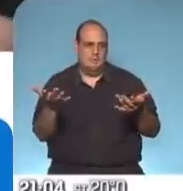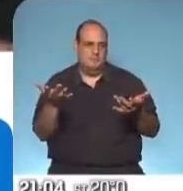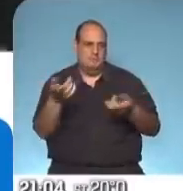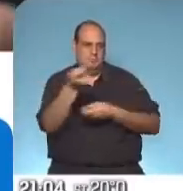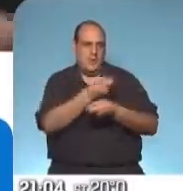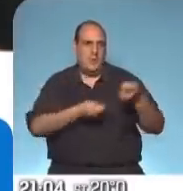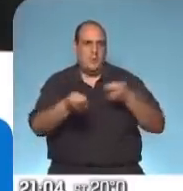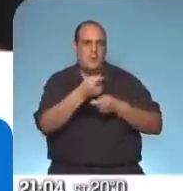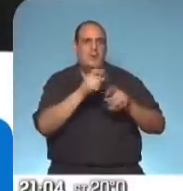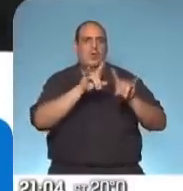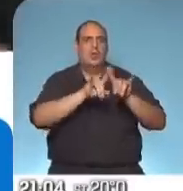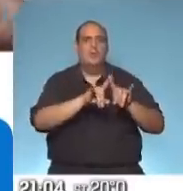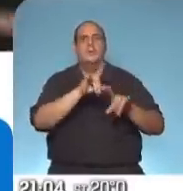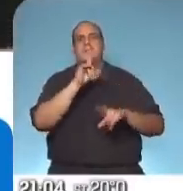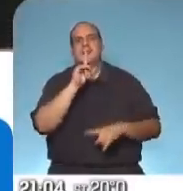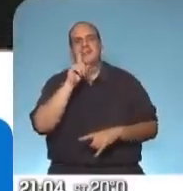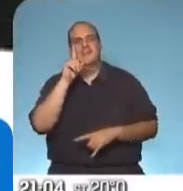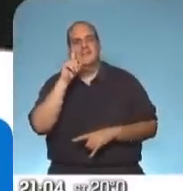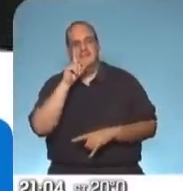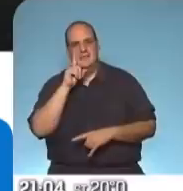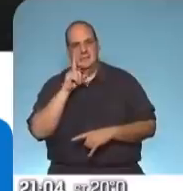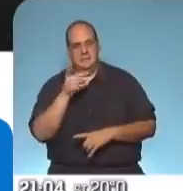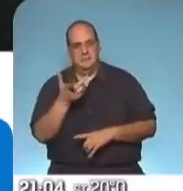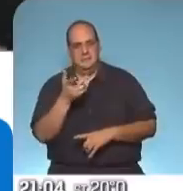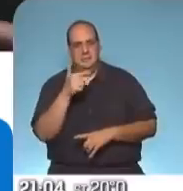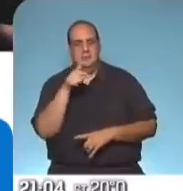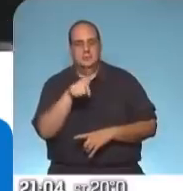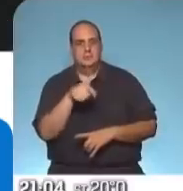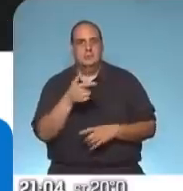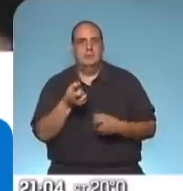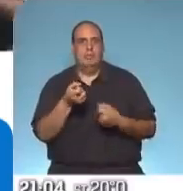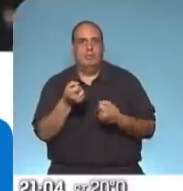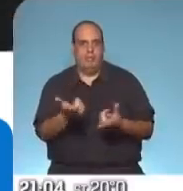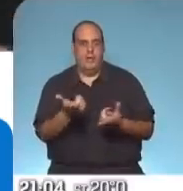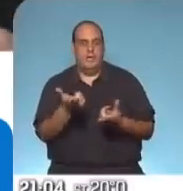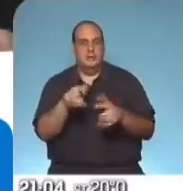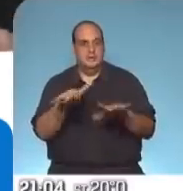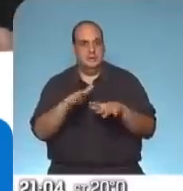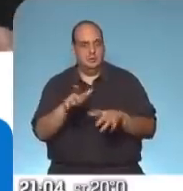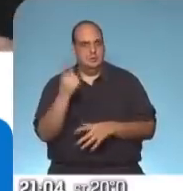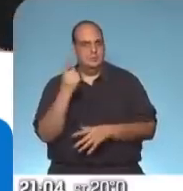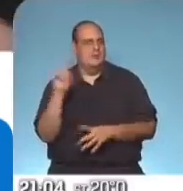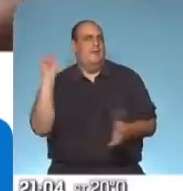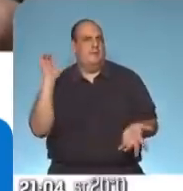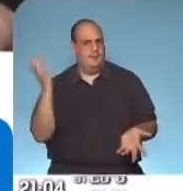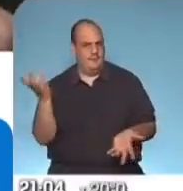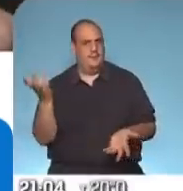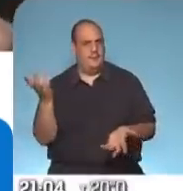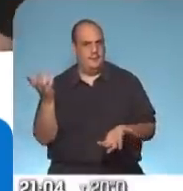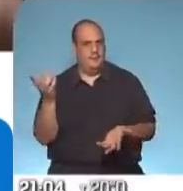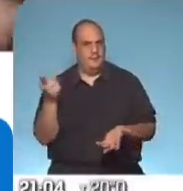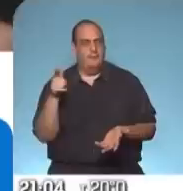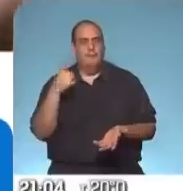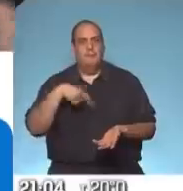mercado que se llama WTI, ha generado esta situación extraordinaria donde hay